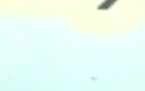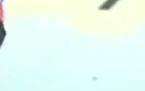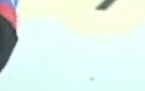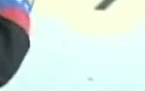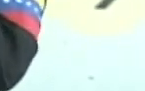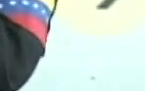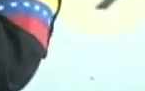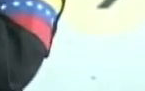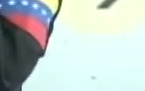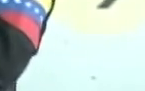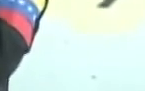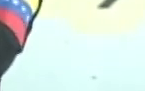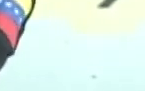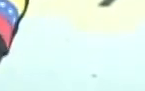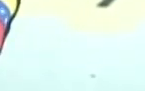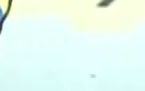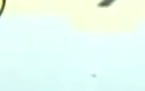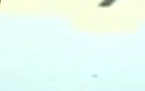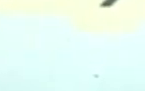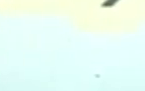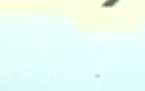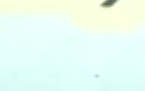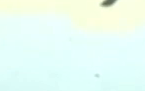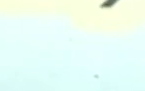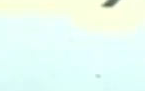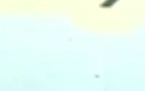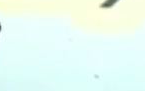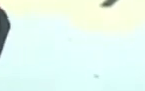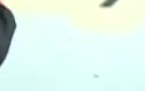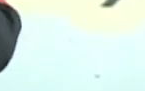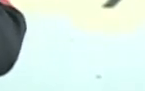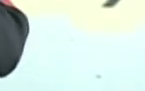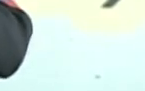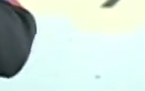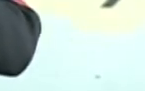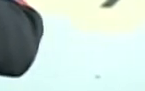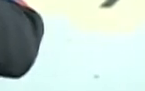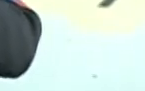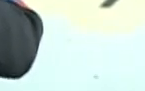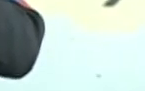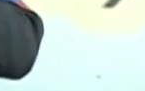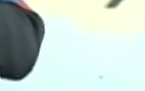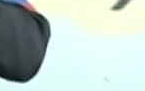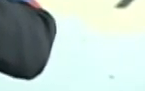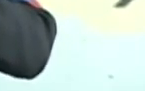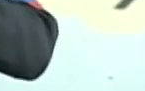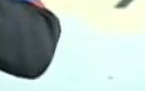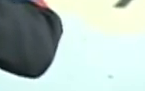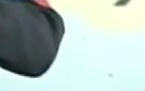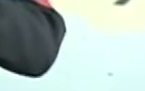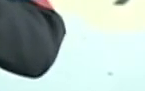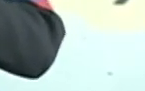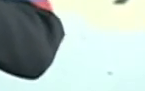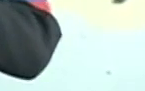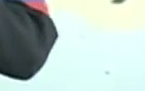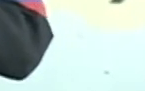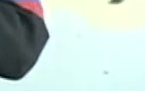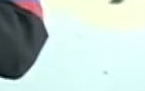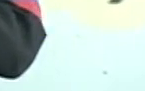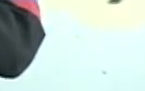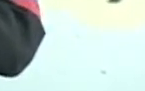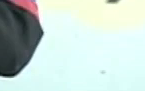Tuvieron la osadía, muchas veces calificada de quijotesca,